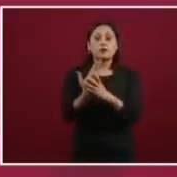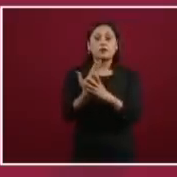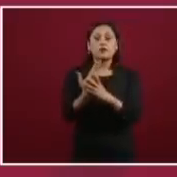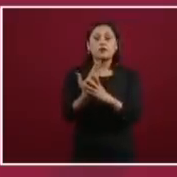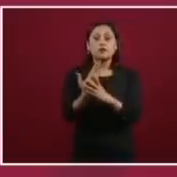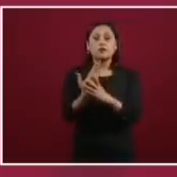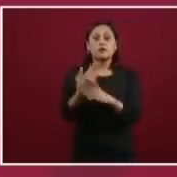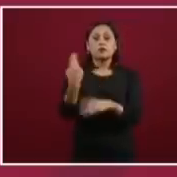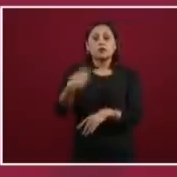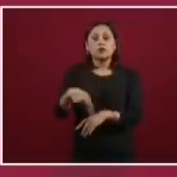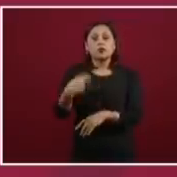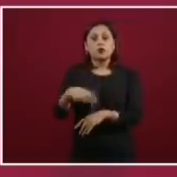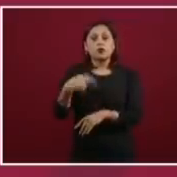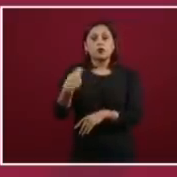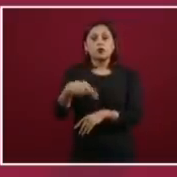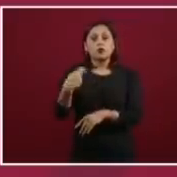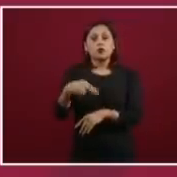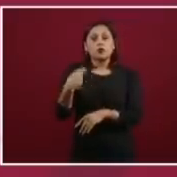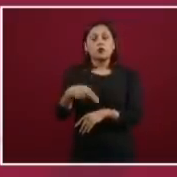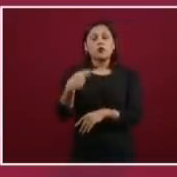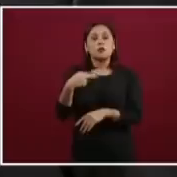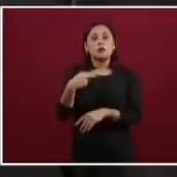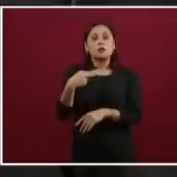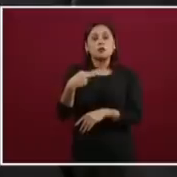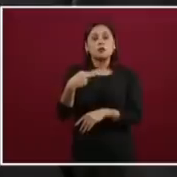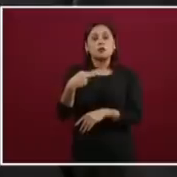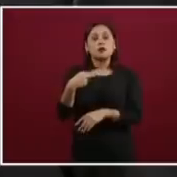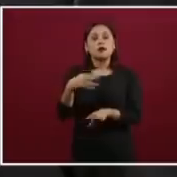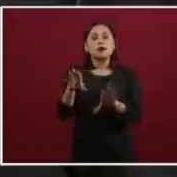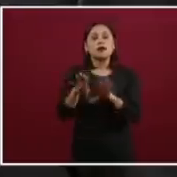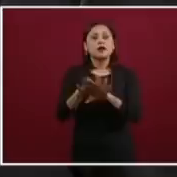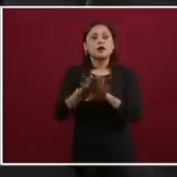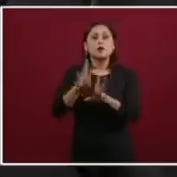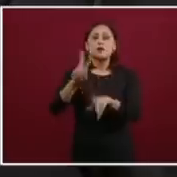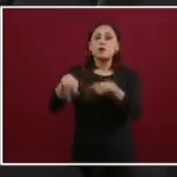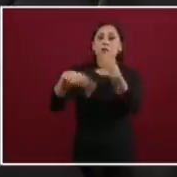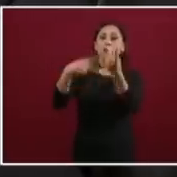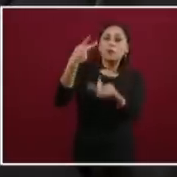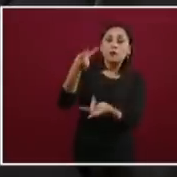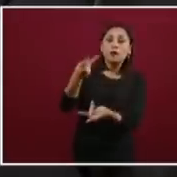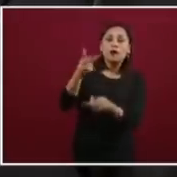llama hacia una nueva economía moral